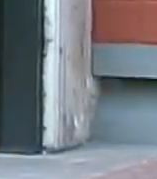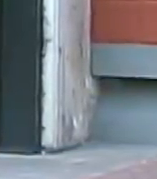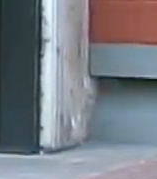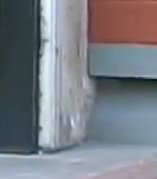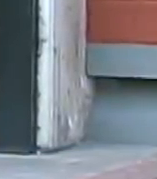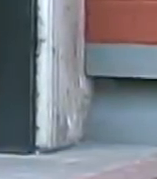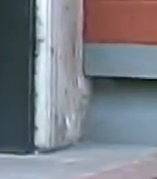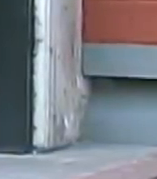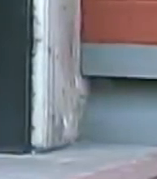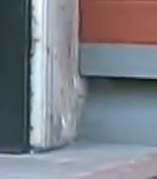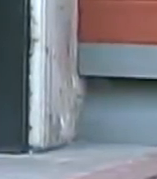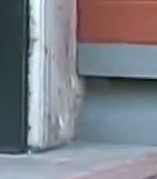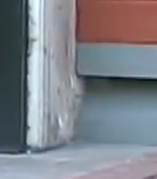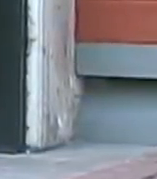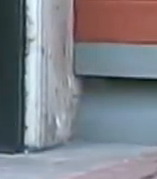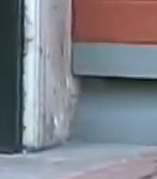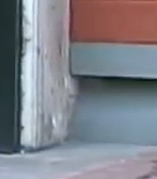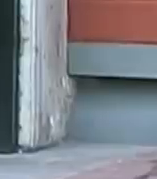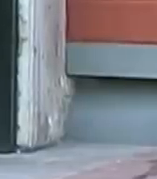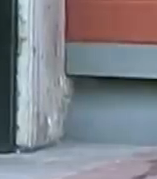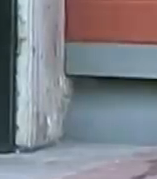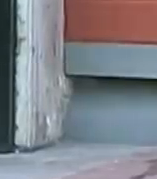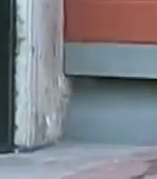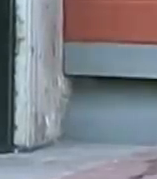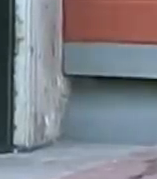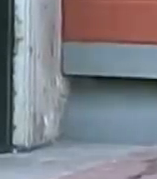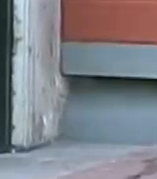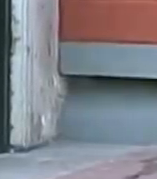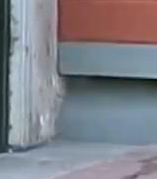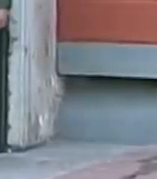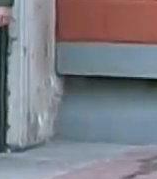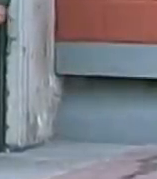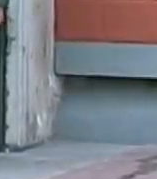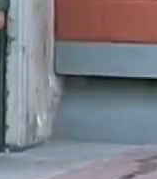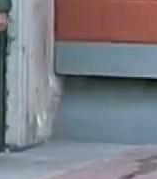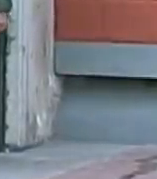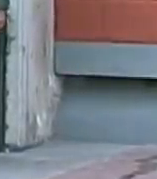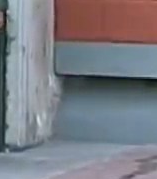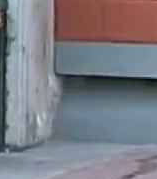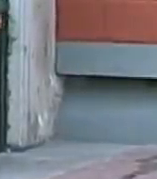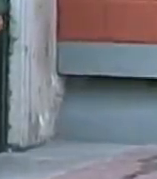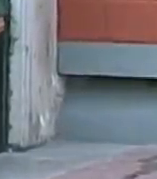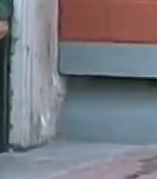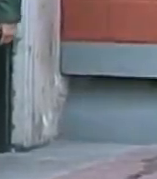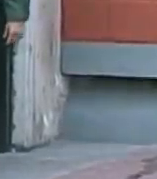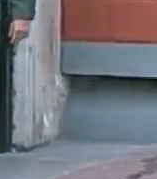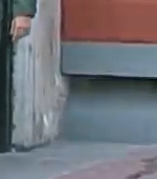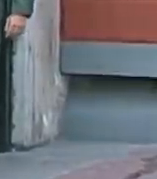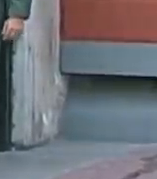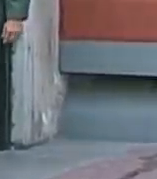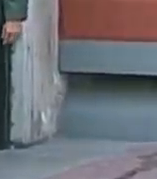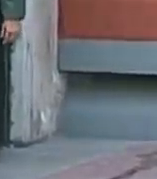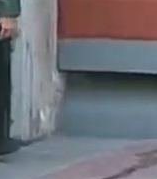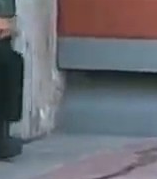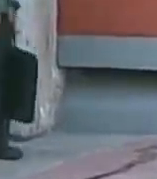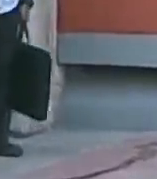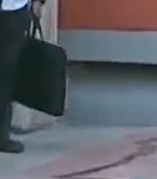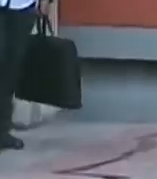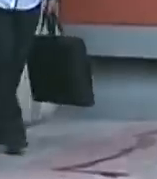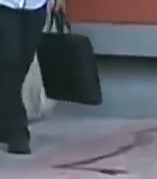Iniciamos esta transmisión desde la Plaza Bicentenario, el Palacio de Miraflores, donde se desarrolla un encuentro